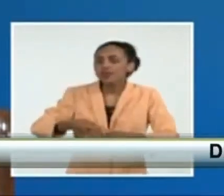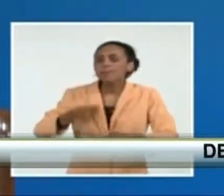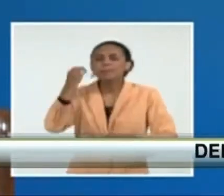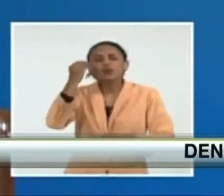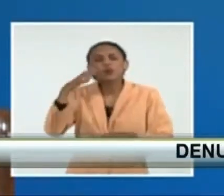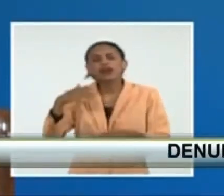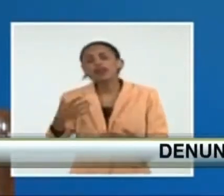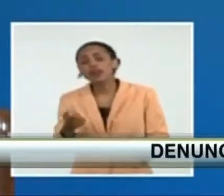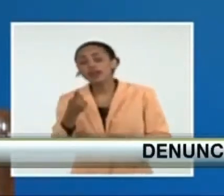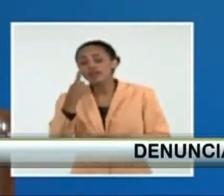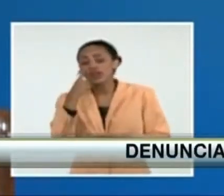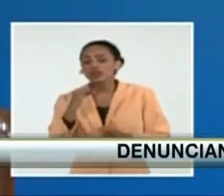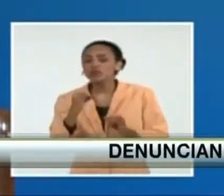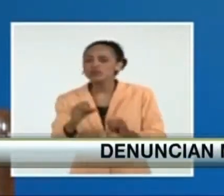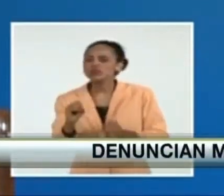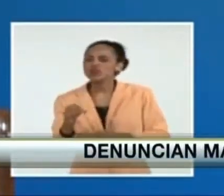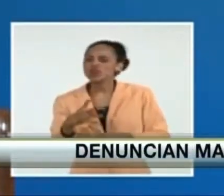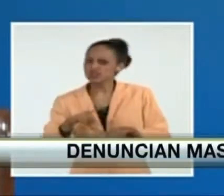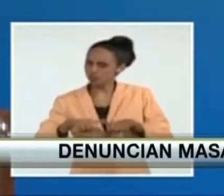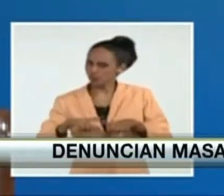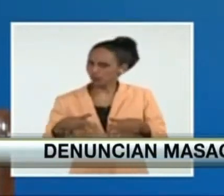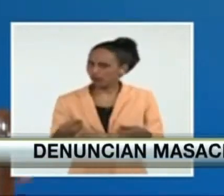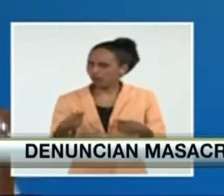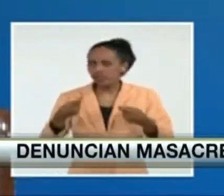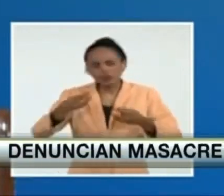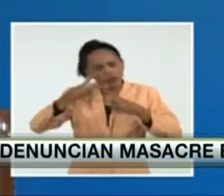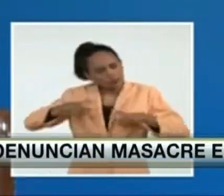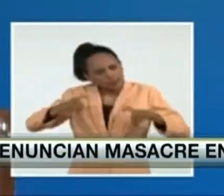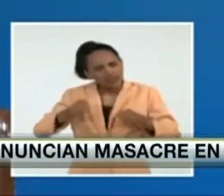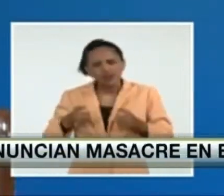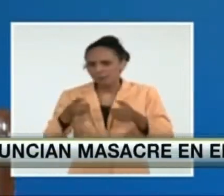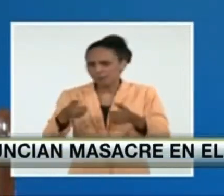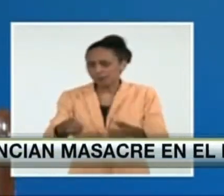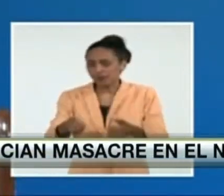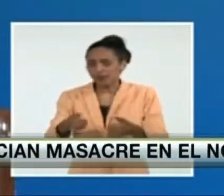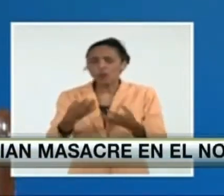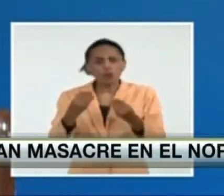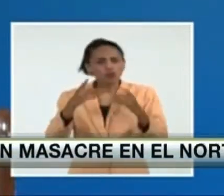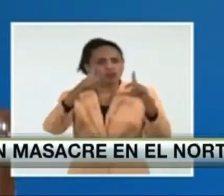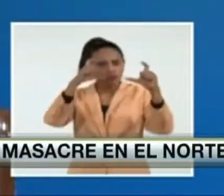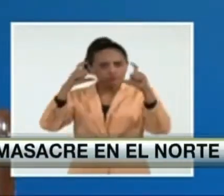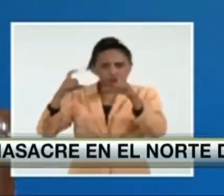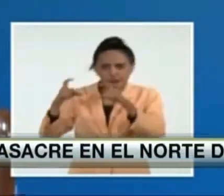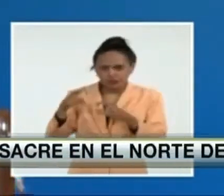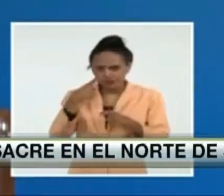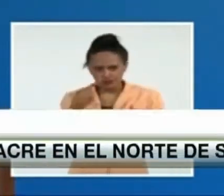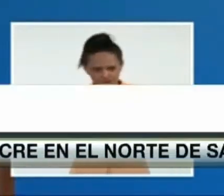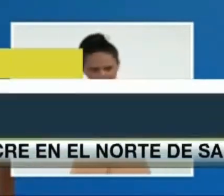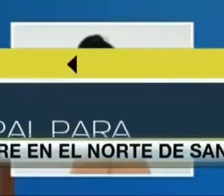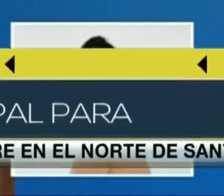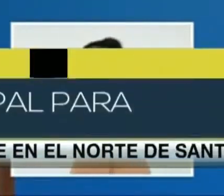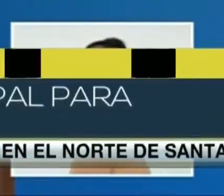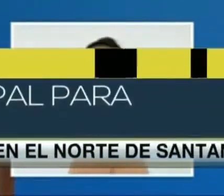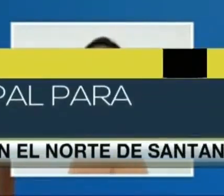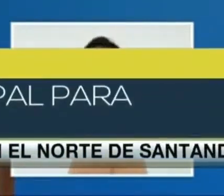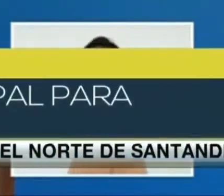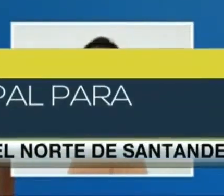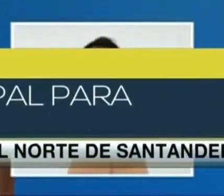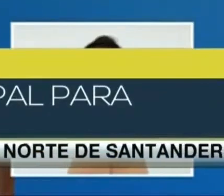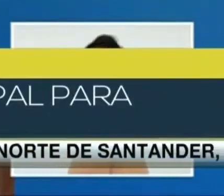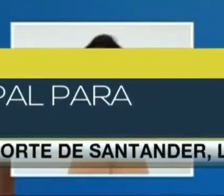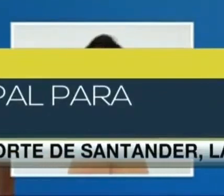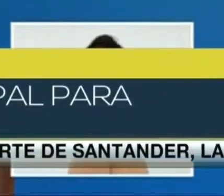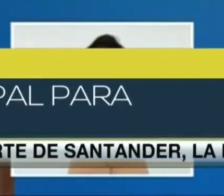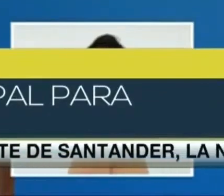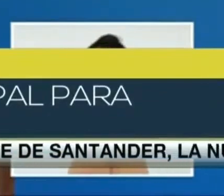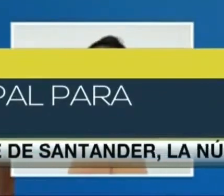de imágenes que ocurre consistentemente hasta este mismo momento. No sé si CNN